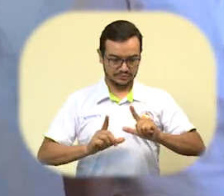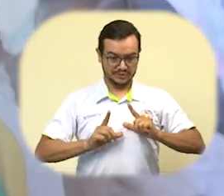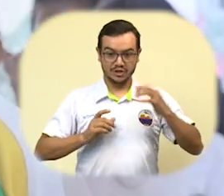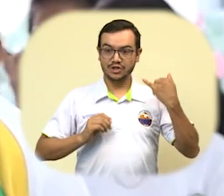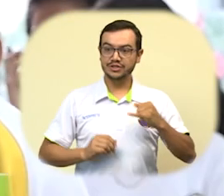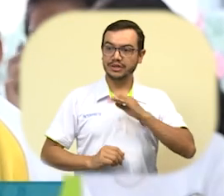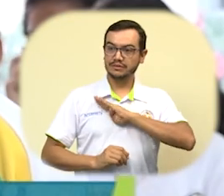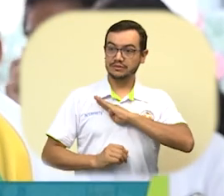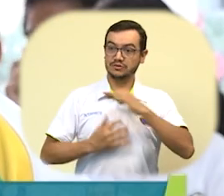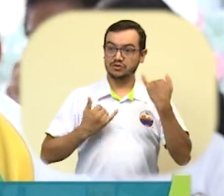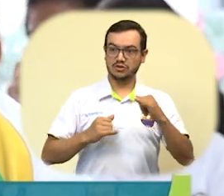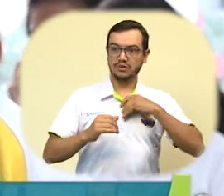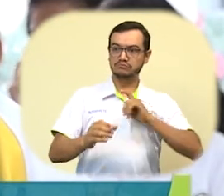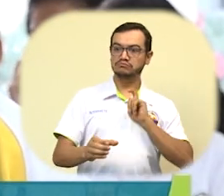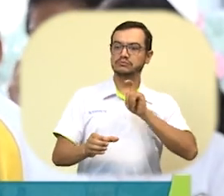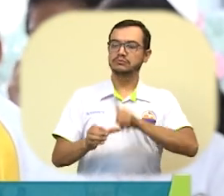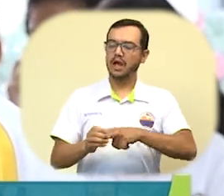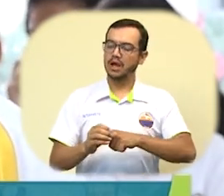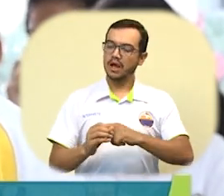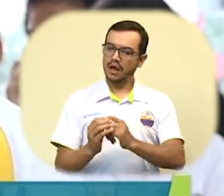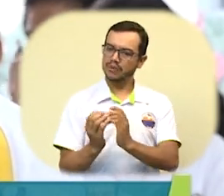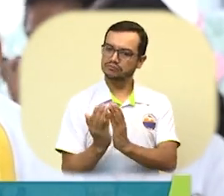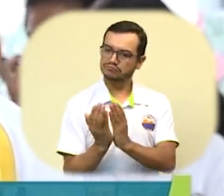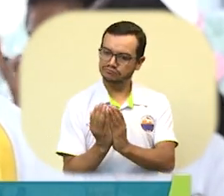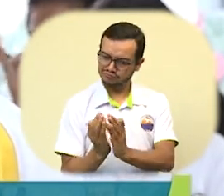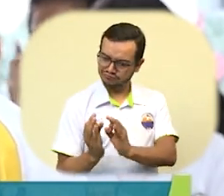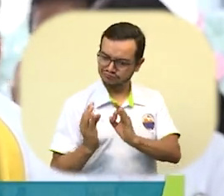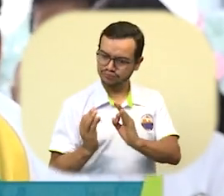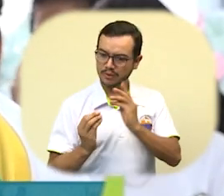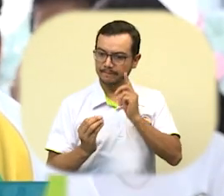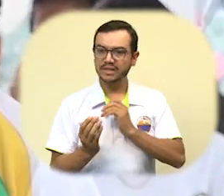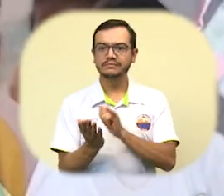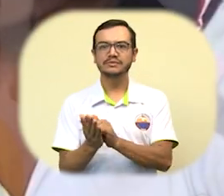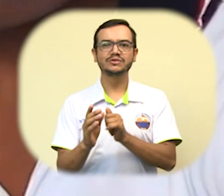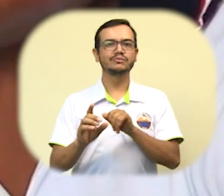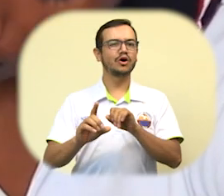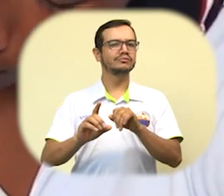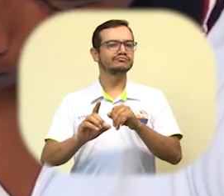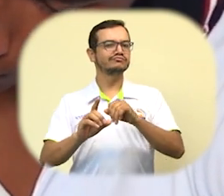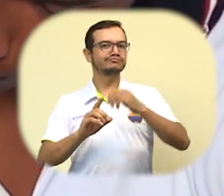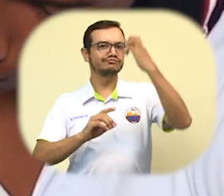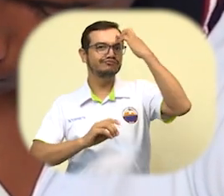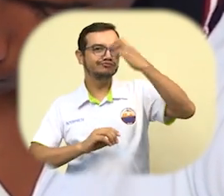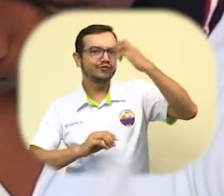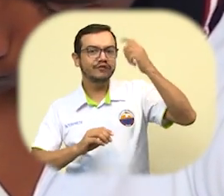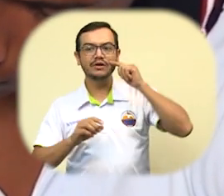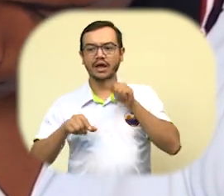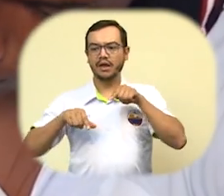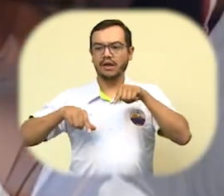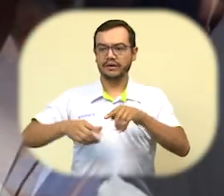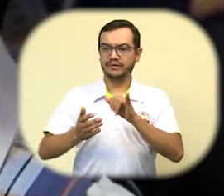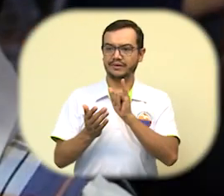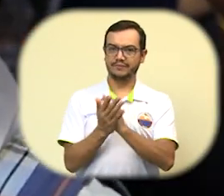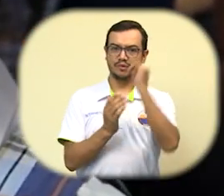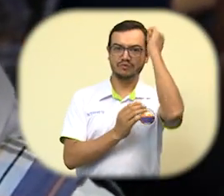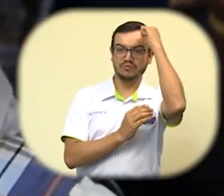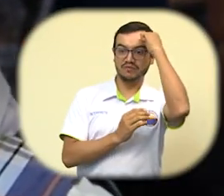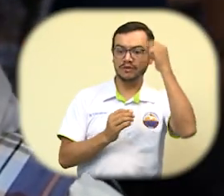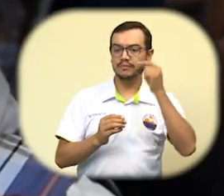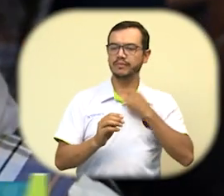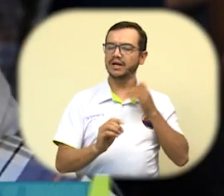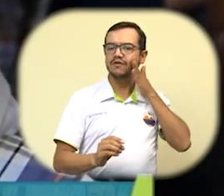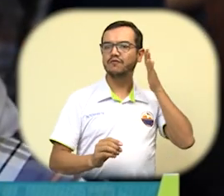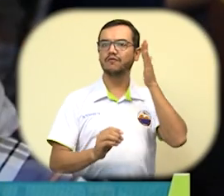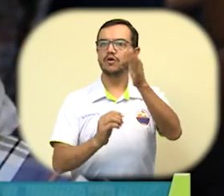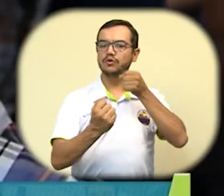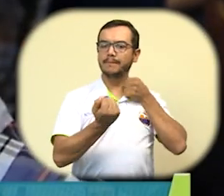cuando salgamos del colegio podamos estudiar y prepararnos y así tener la licenciatura y trabajar, ser el futuro de Santa Marta y el